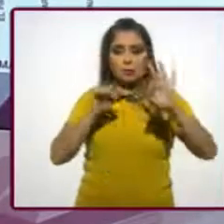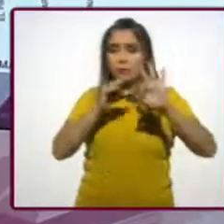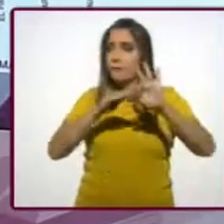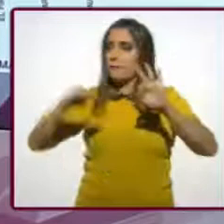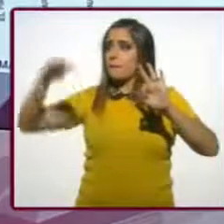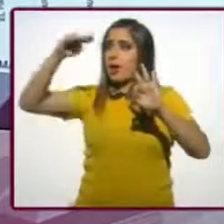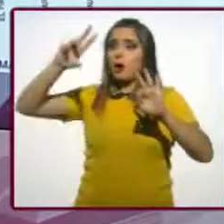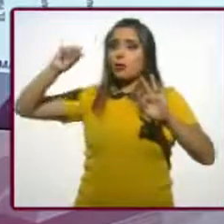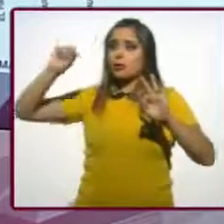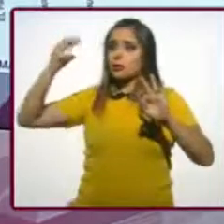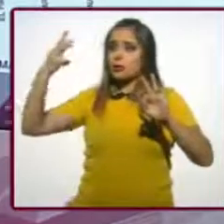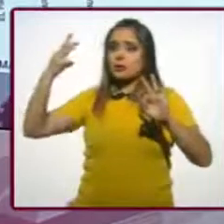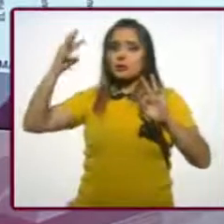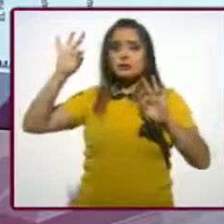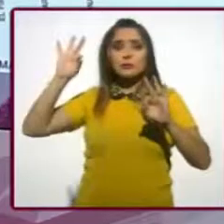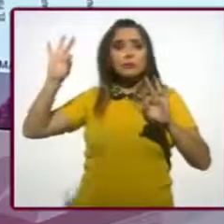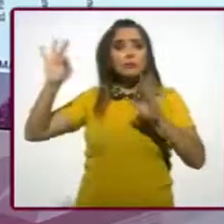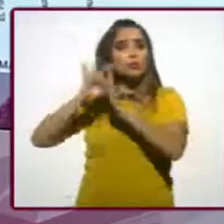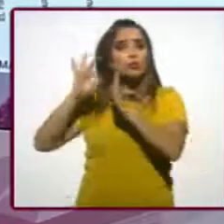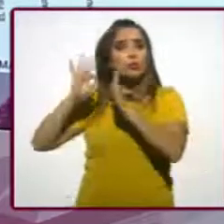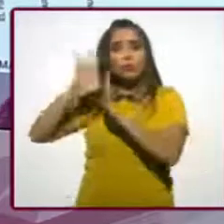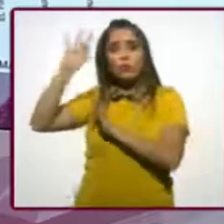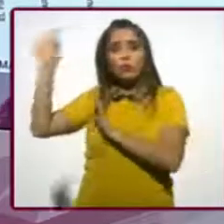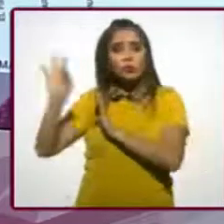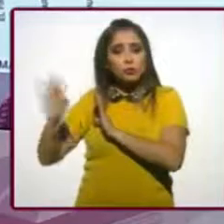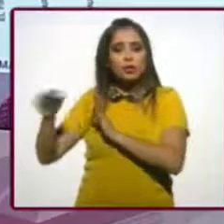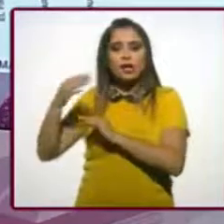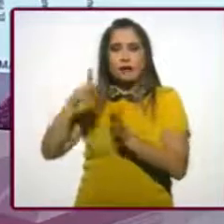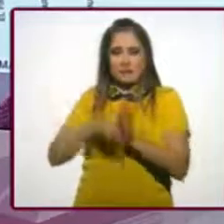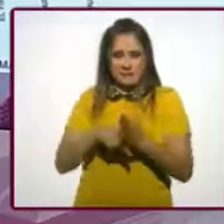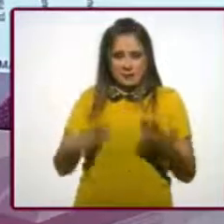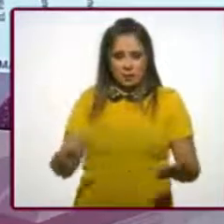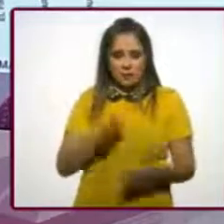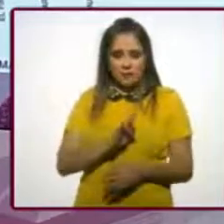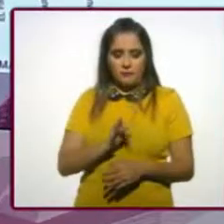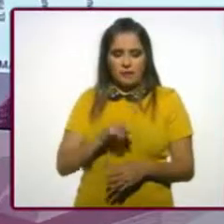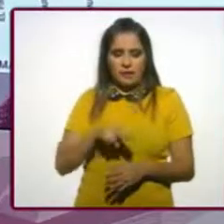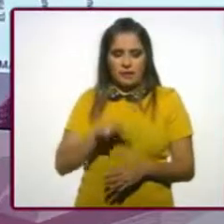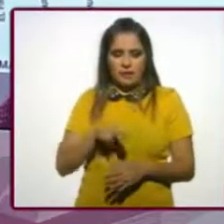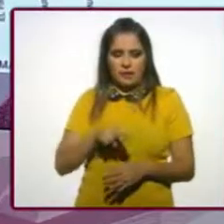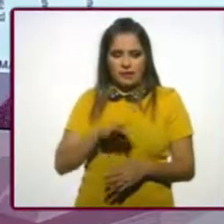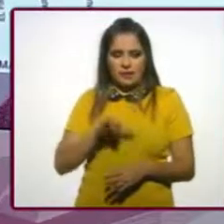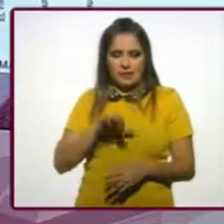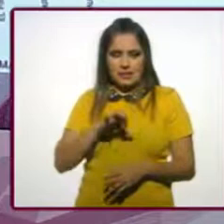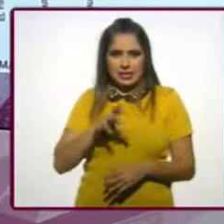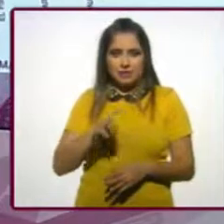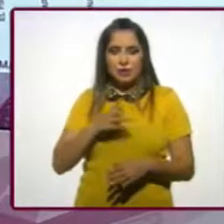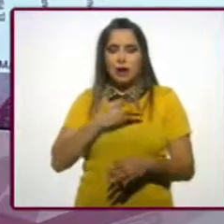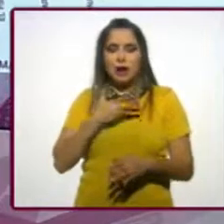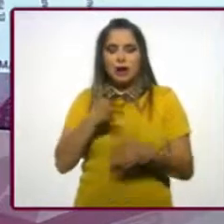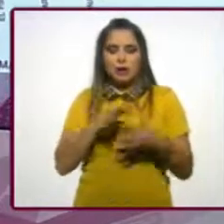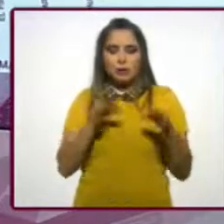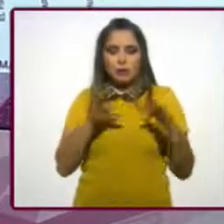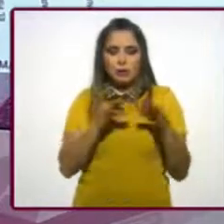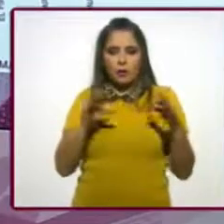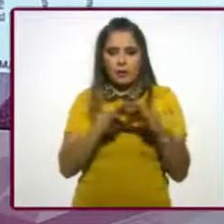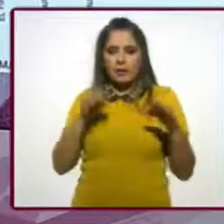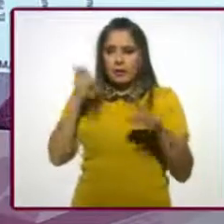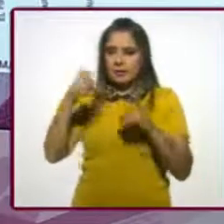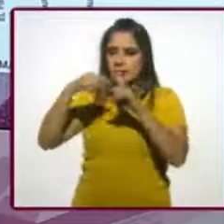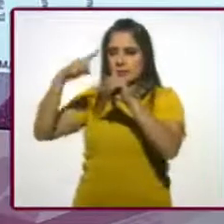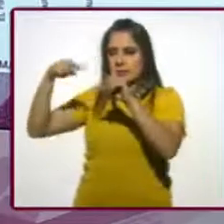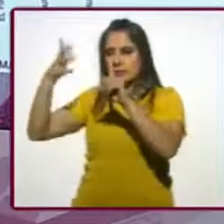83. Hay un par de mediciones que publicó El Financiero que dan cuenta de esto. Digamos, esto es